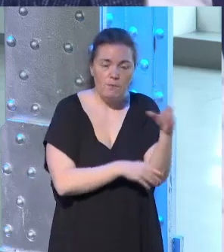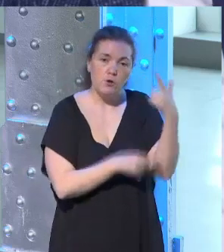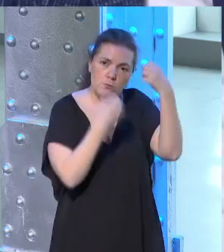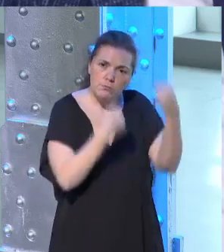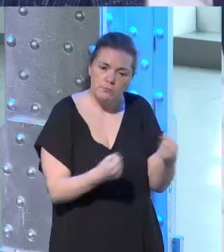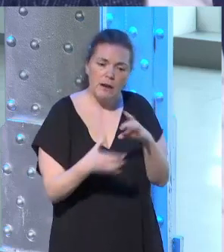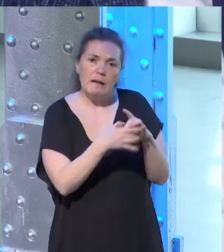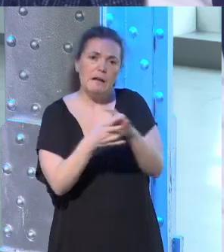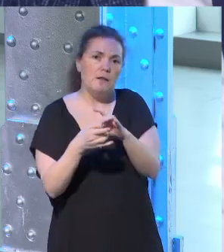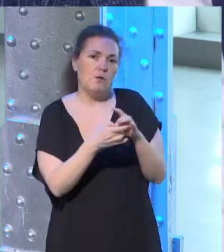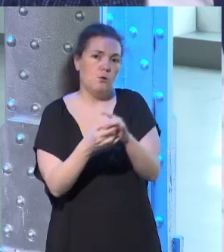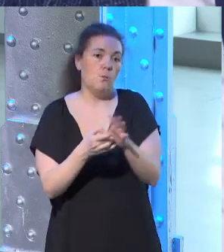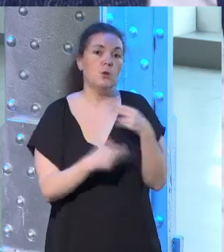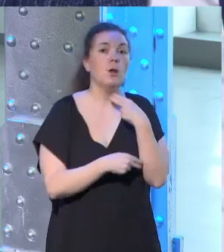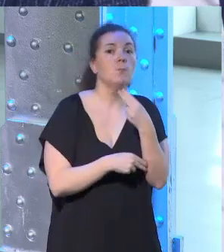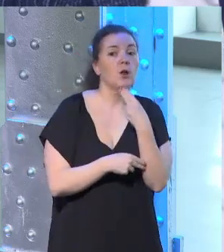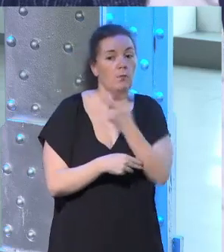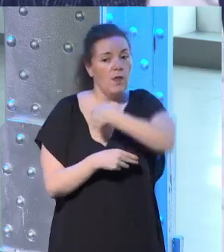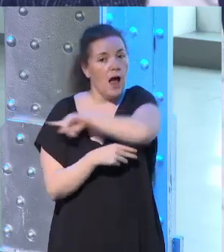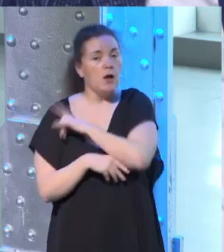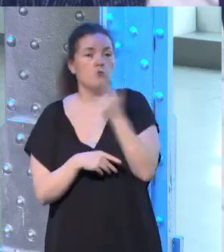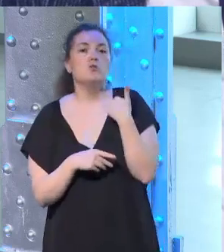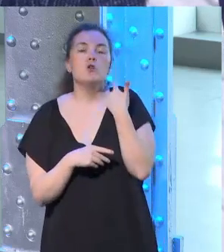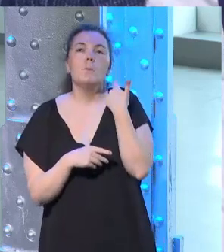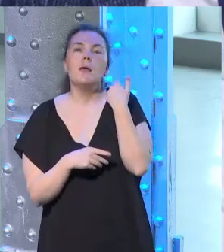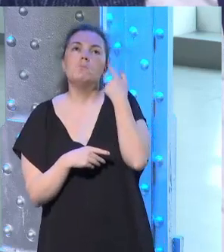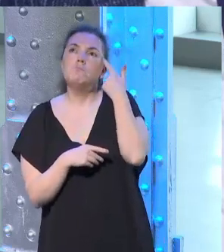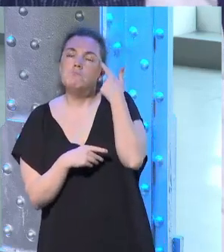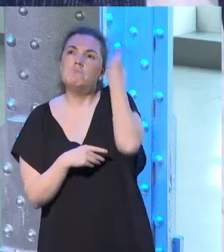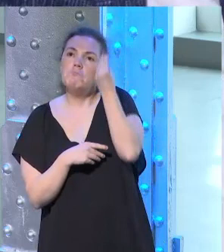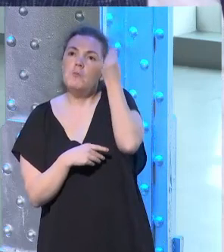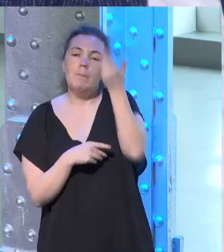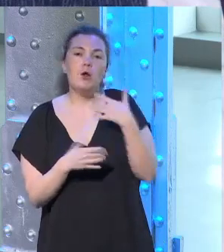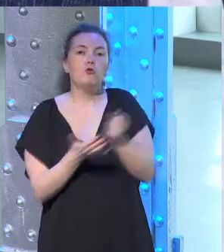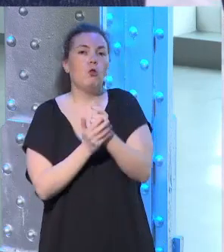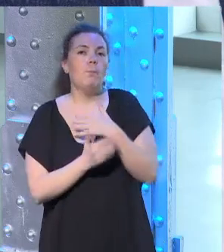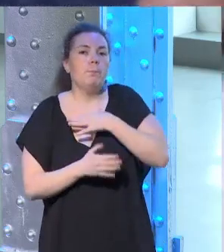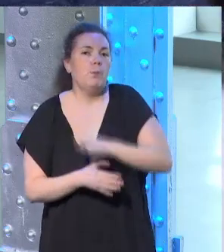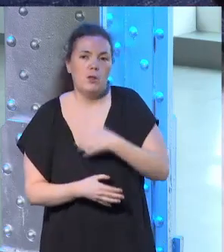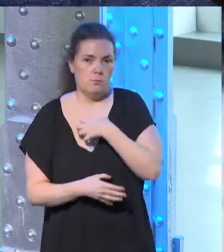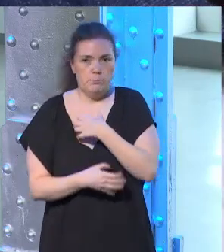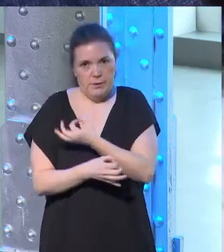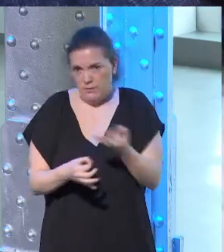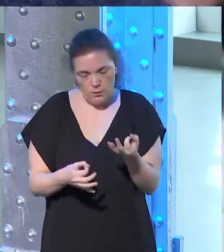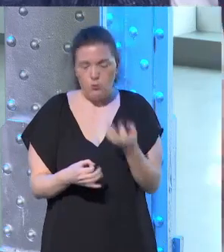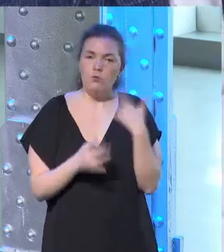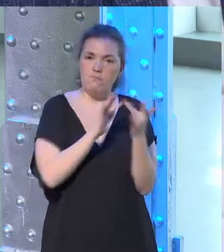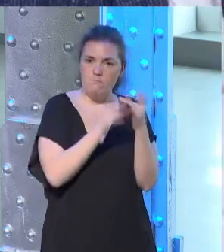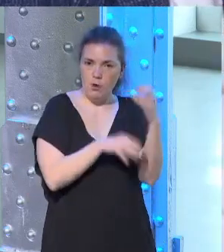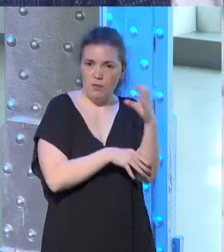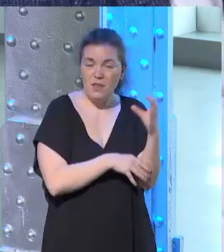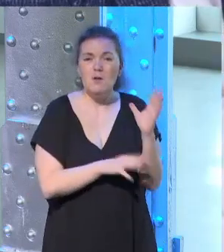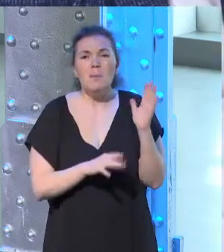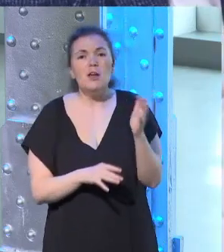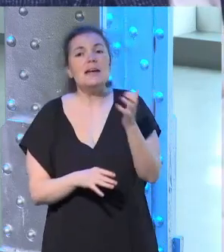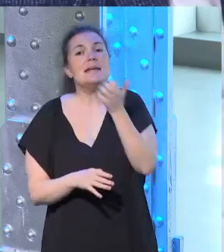especialistas, porque los portavoces pues tenemos nuestras visiones, pero no llegamos a todo. Pero esta revolución, sin